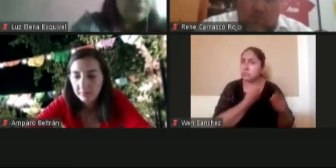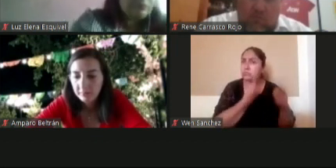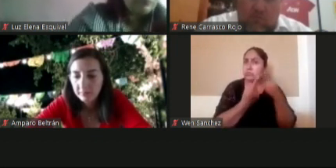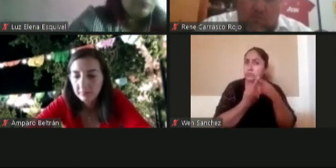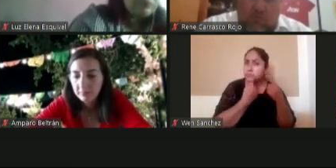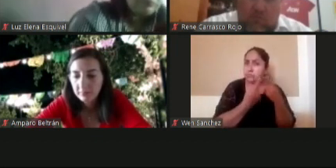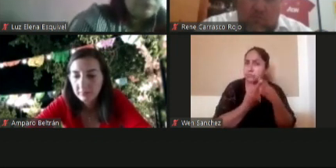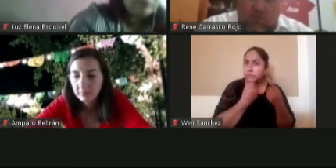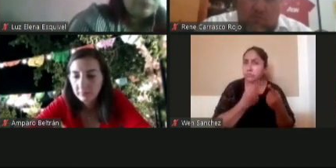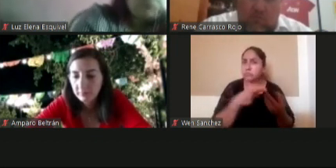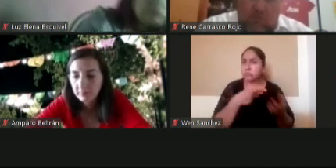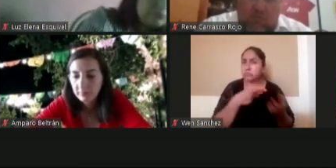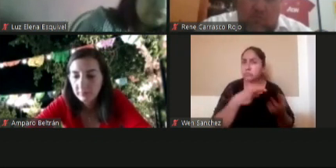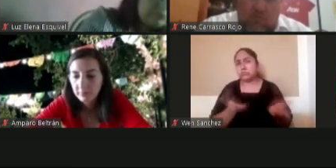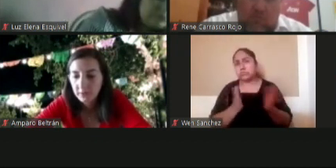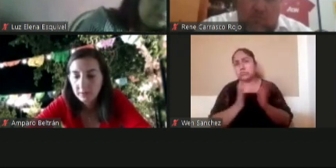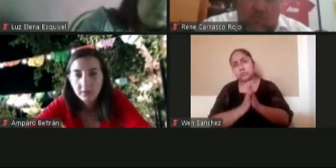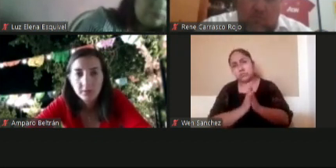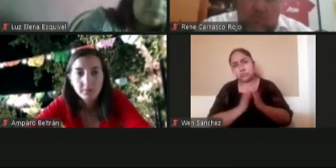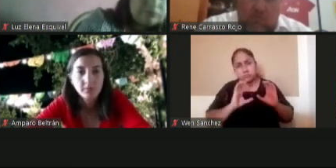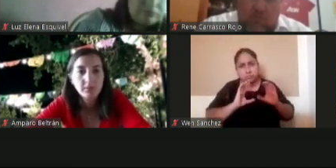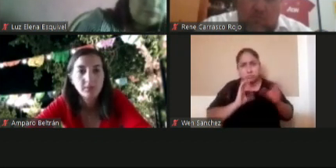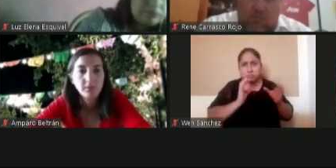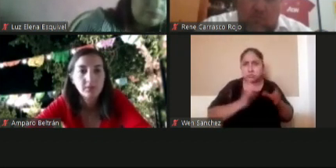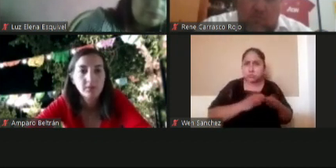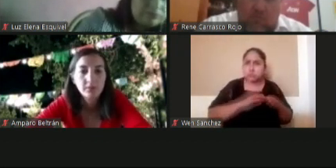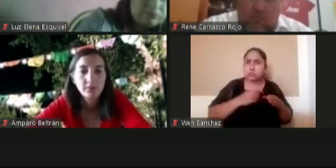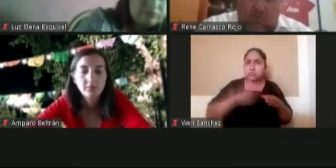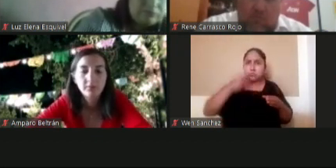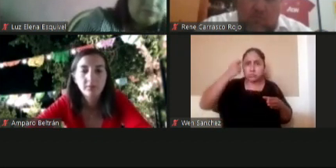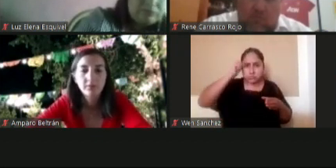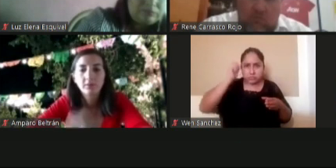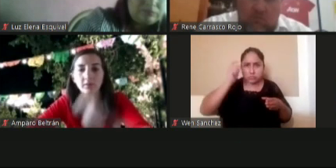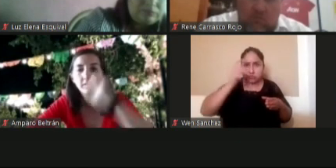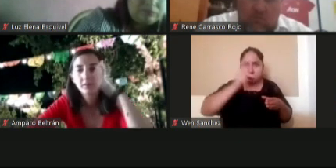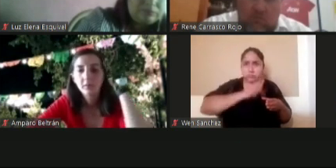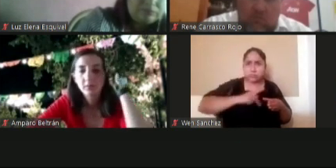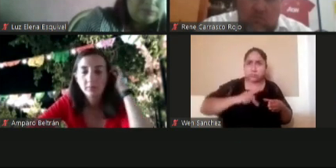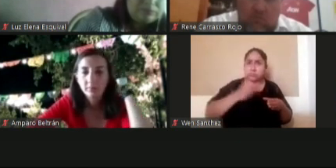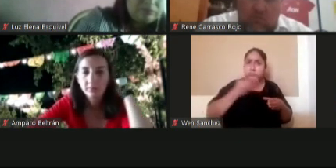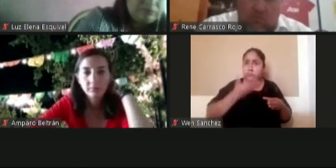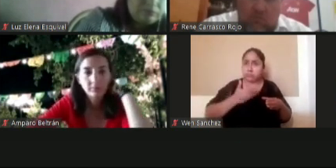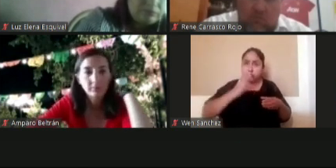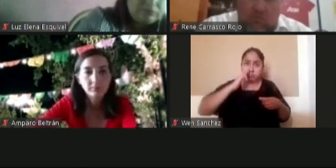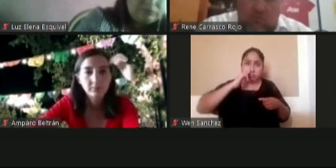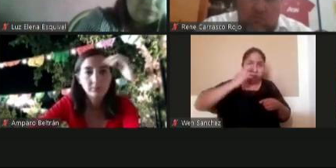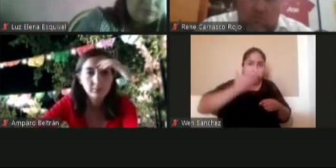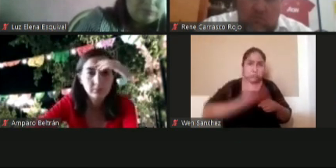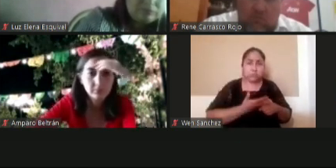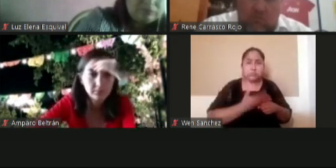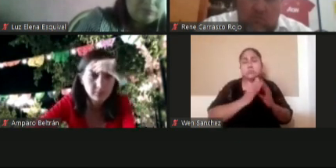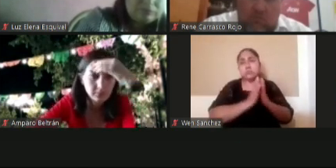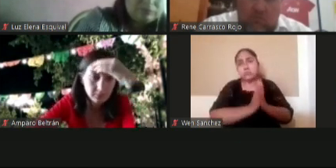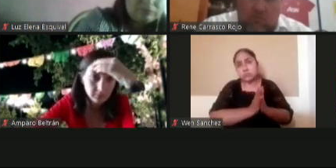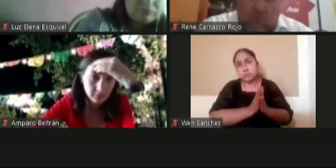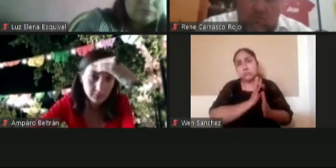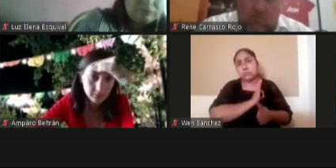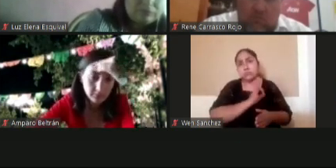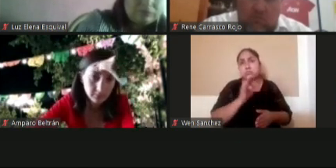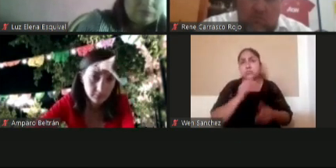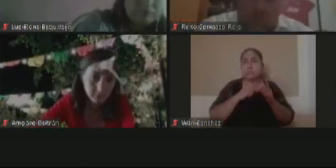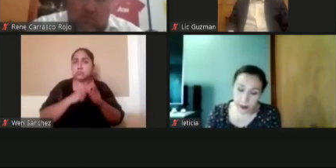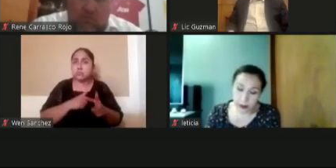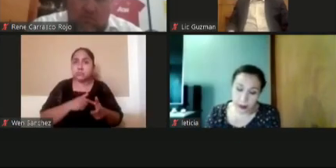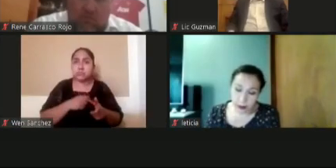la Comisión de Servicios Públicos Municipales, que son los encargados de la inspección y vigilancia en el ramo